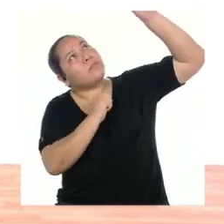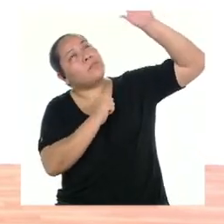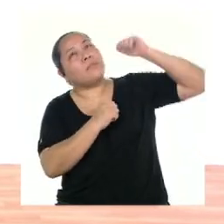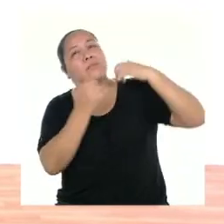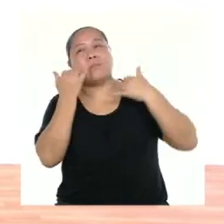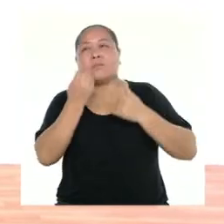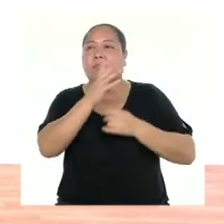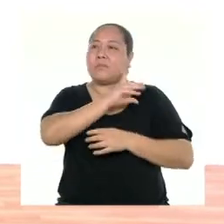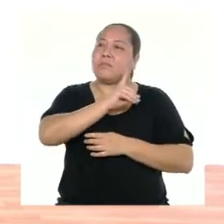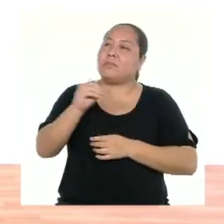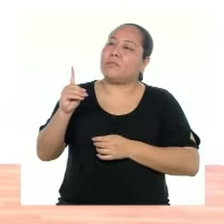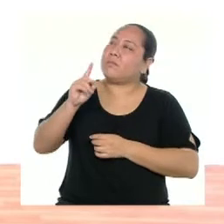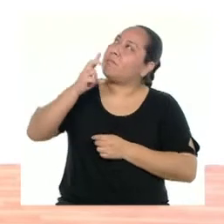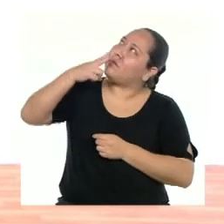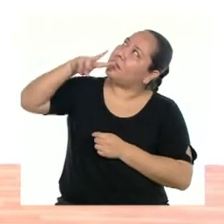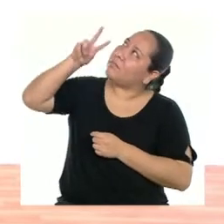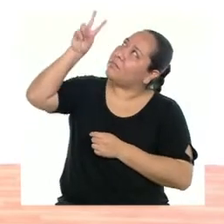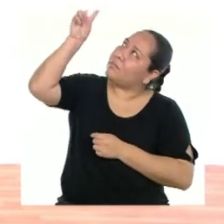Y ahora la derecha.